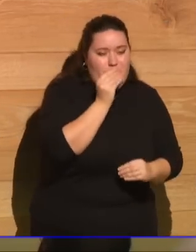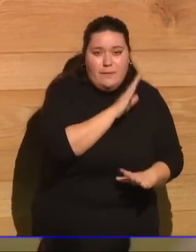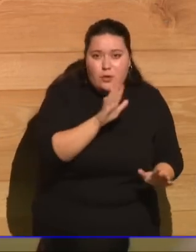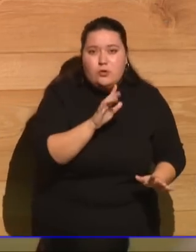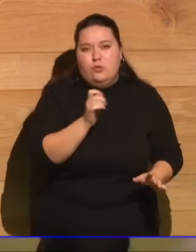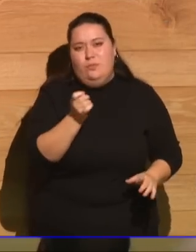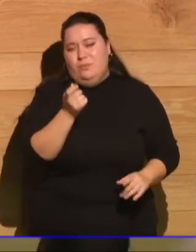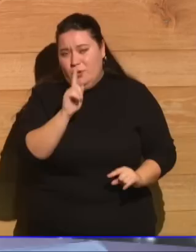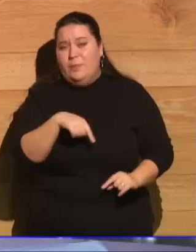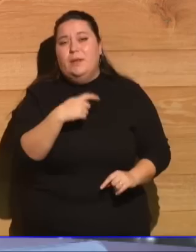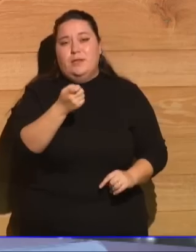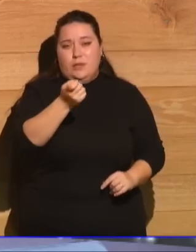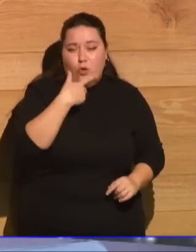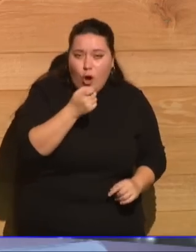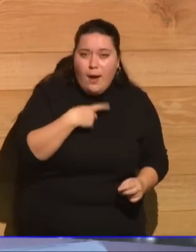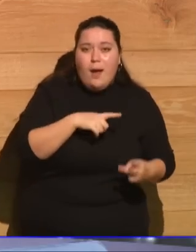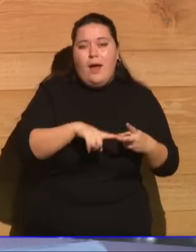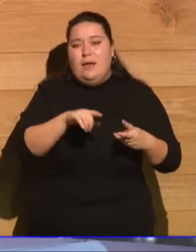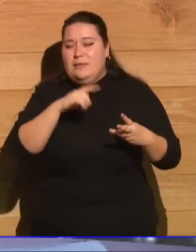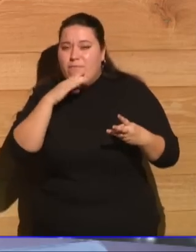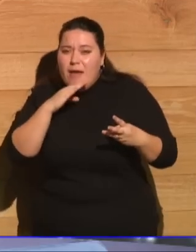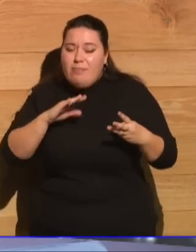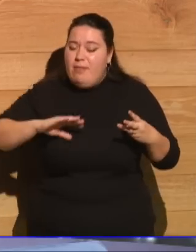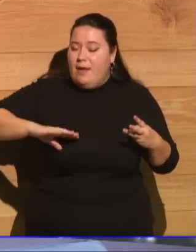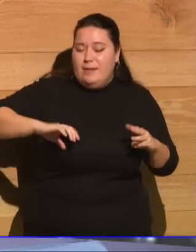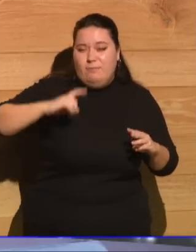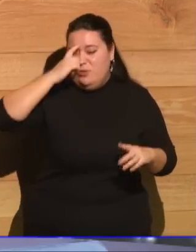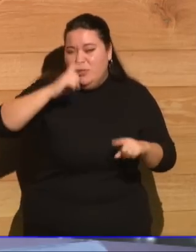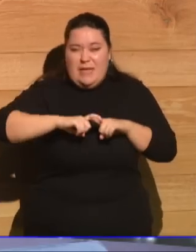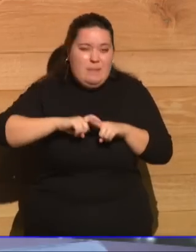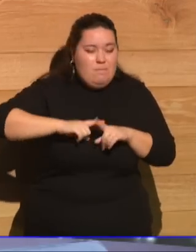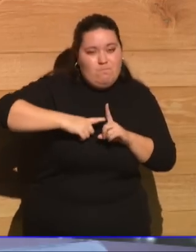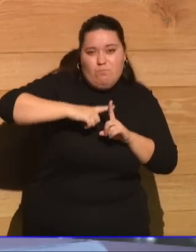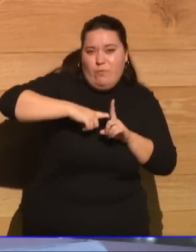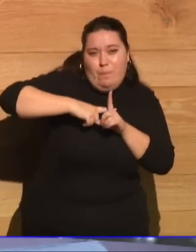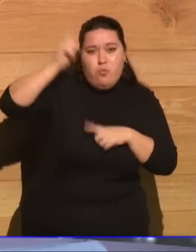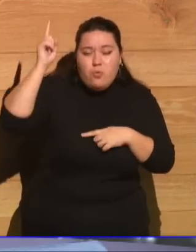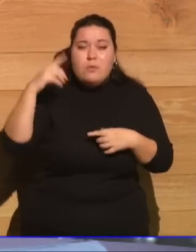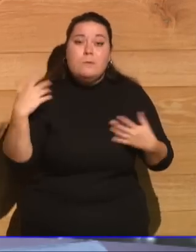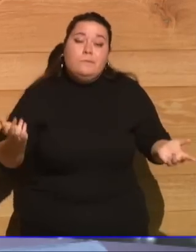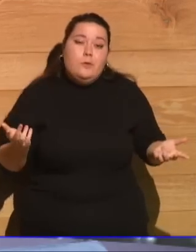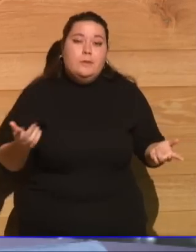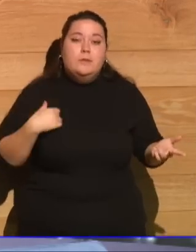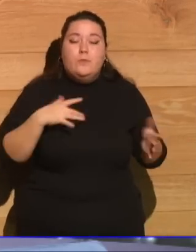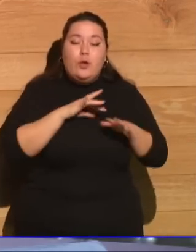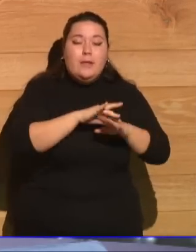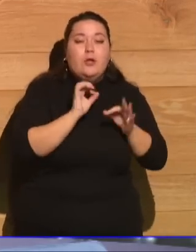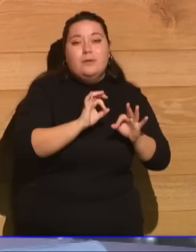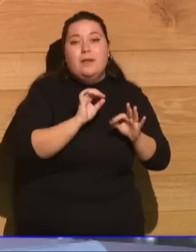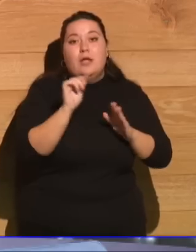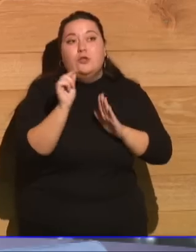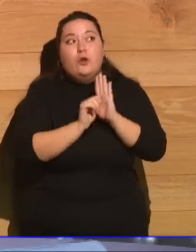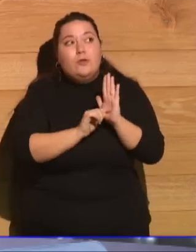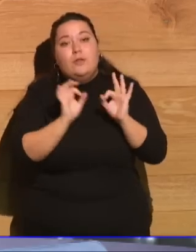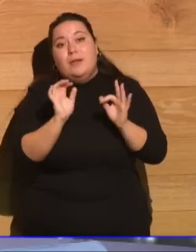tío enfadado, y también es un tío explosivo. Entonces él hace su guión. Y él no hace un guión sobre las condiciones de las